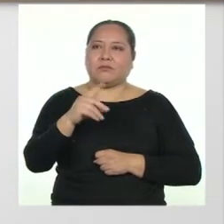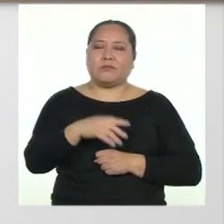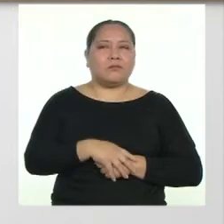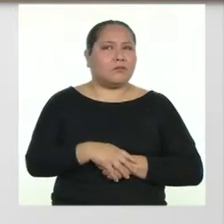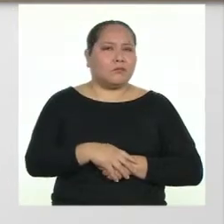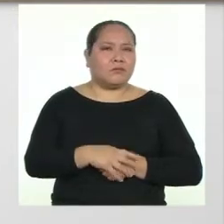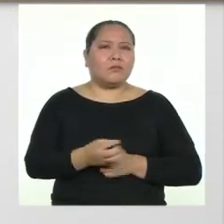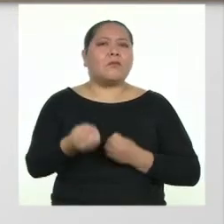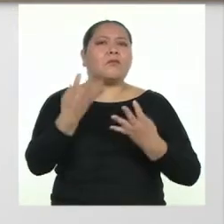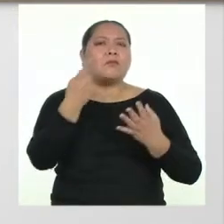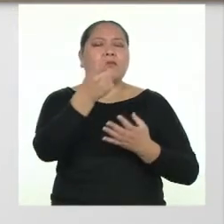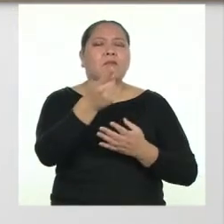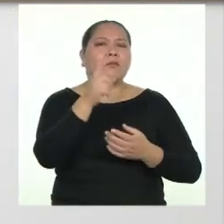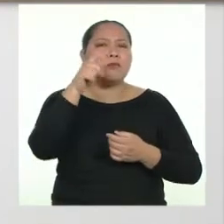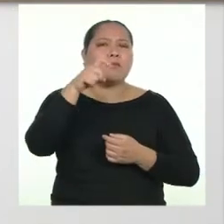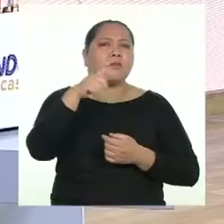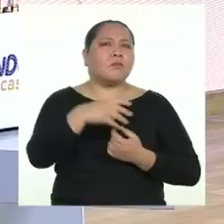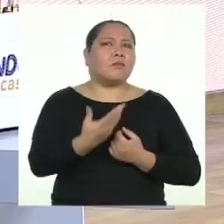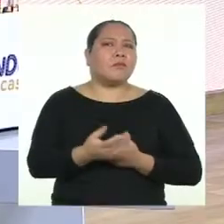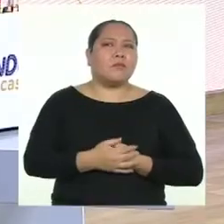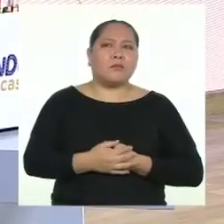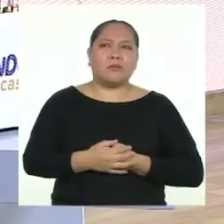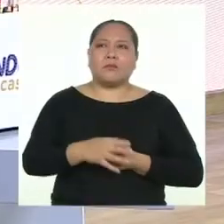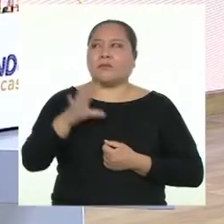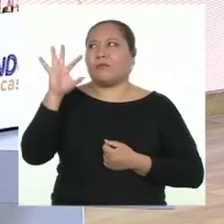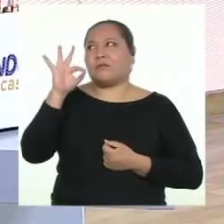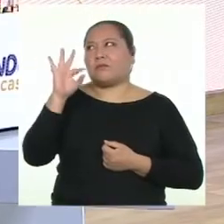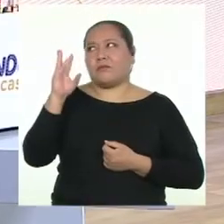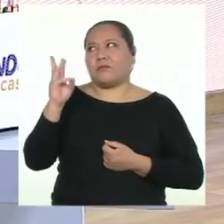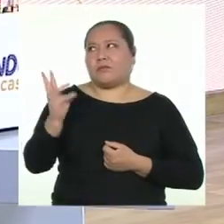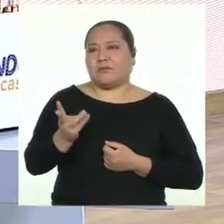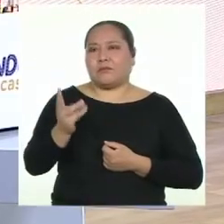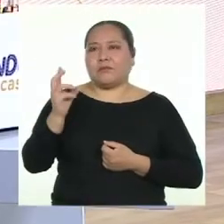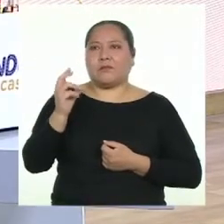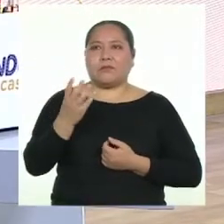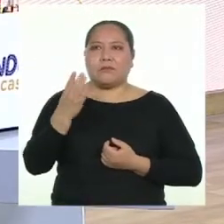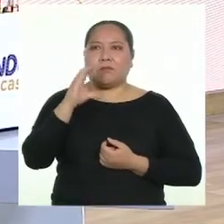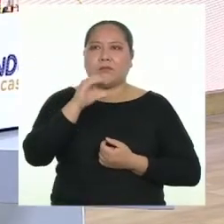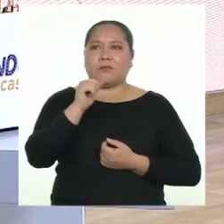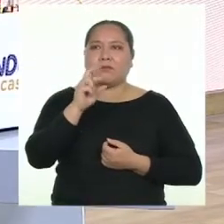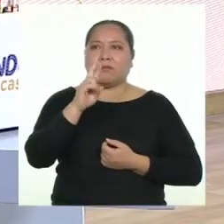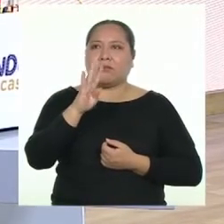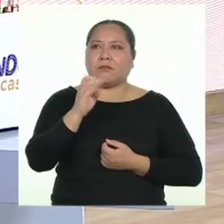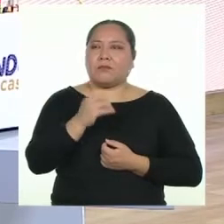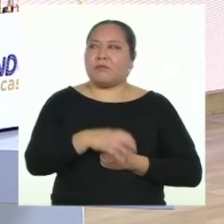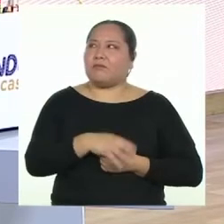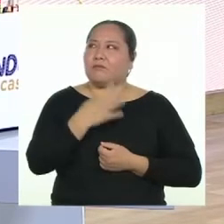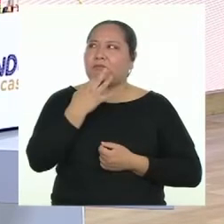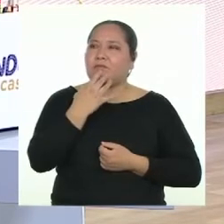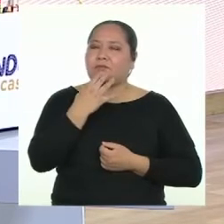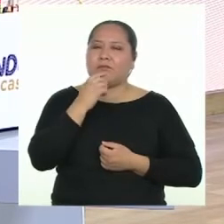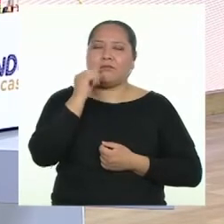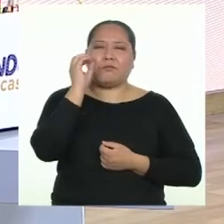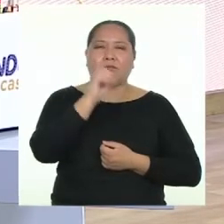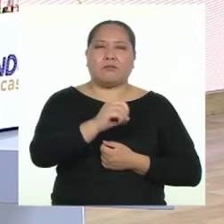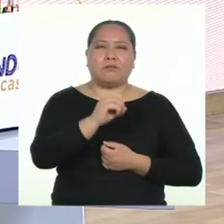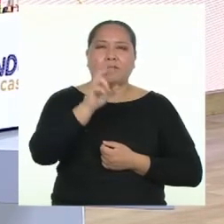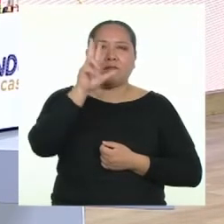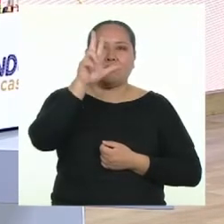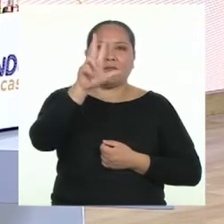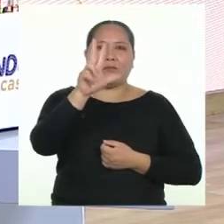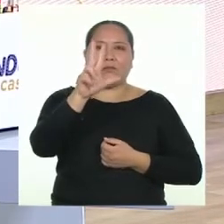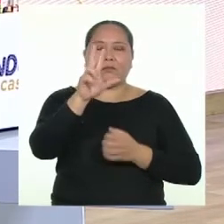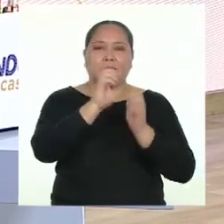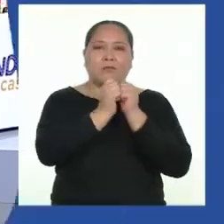¿Y cuánto es lo que hacía falta? 96 gramos de carbohidratos. Voy a ver qué me sale si pongo 3 panes y